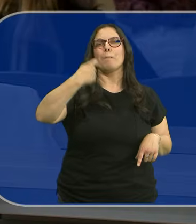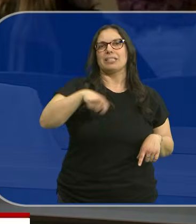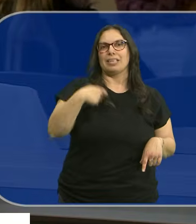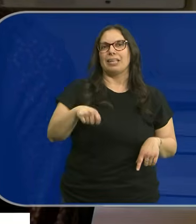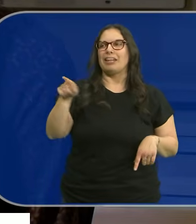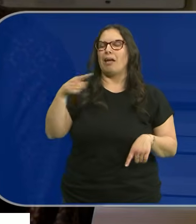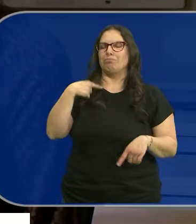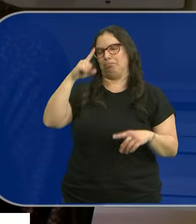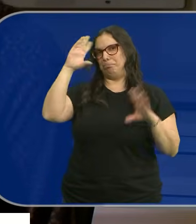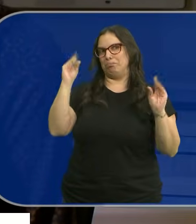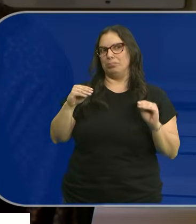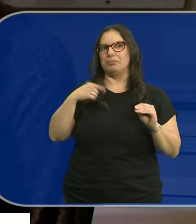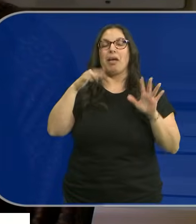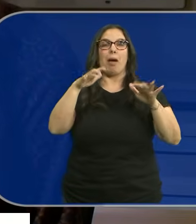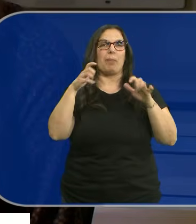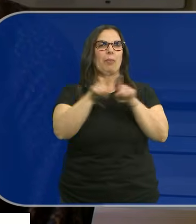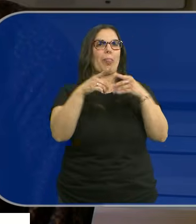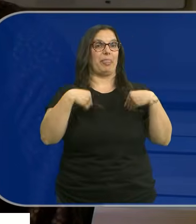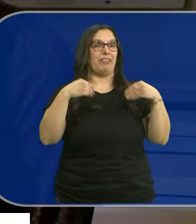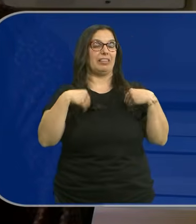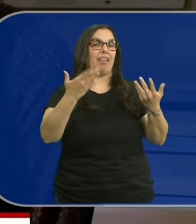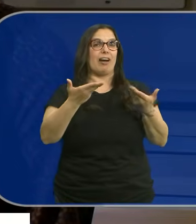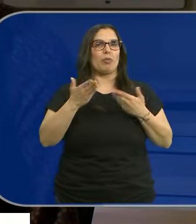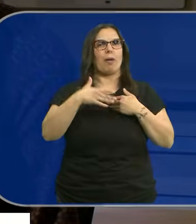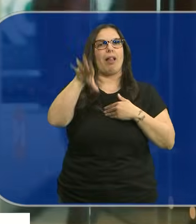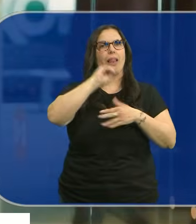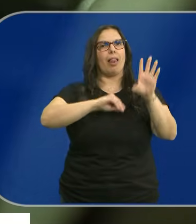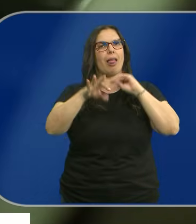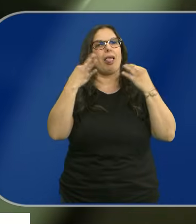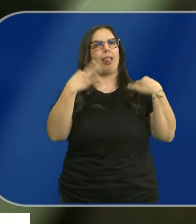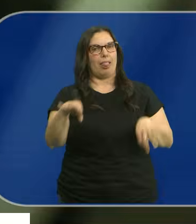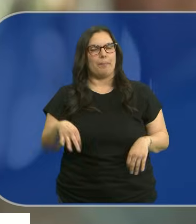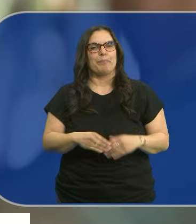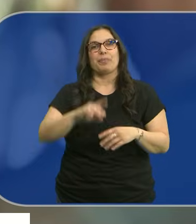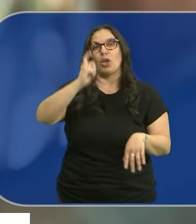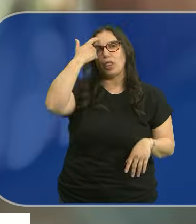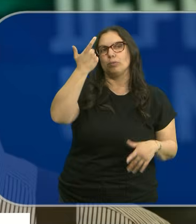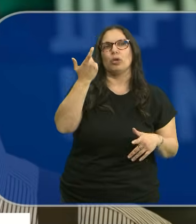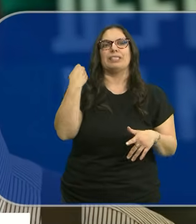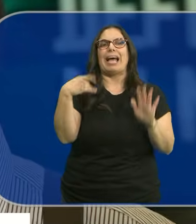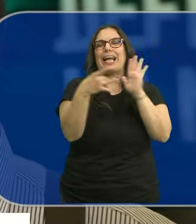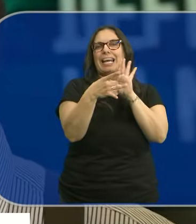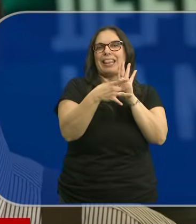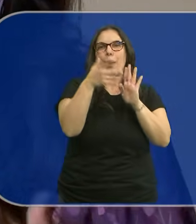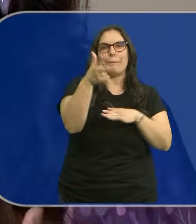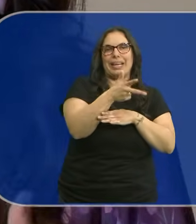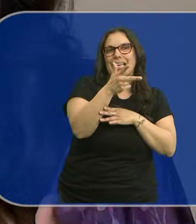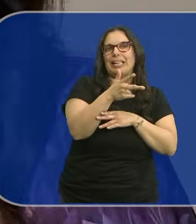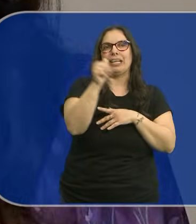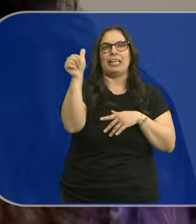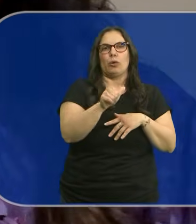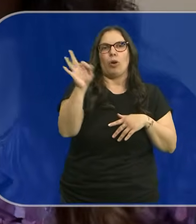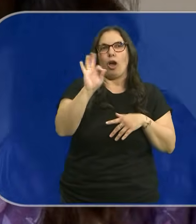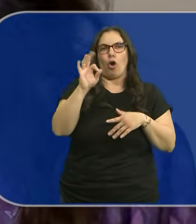gracia al principio. Aprender de manera divertida, que siempre ayuda para entender los conceptos. No entramos en la calidad de la película ni en